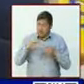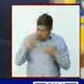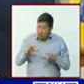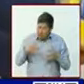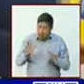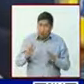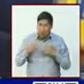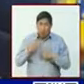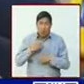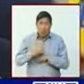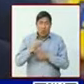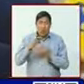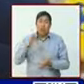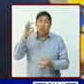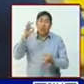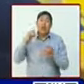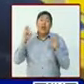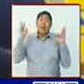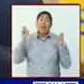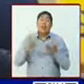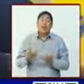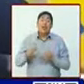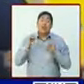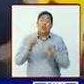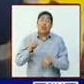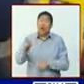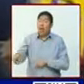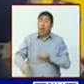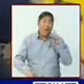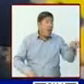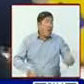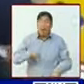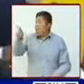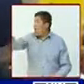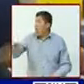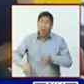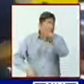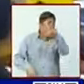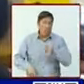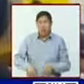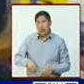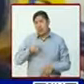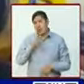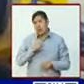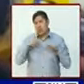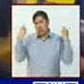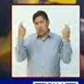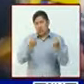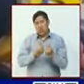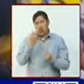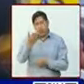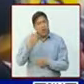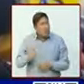se está lanzando la convocatoria. Aquí es el tema de que ellos quieren poner a dedo. ¿A quiénes favorecen? A las masas.